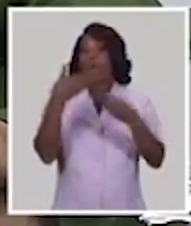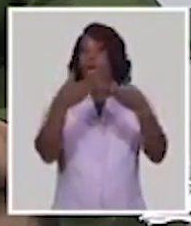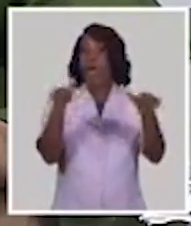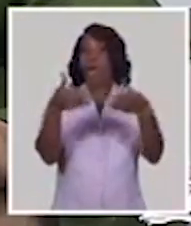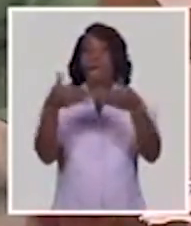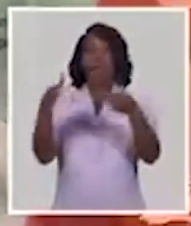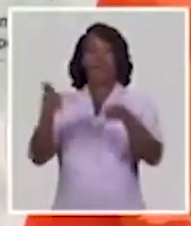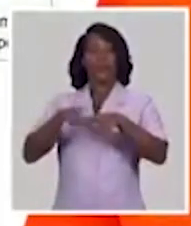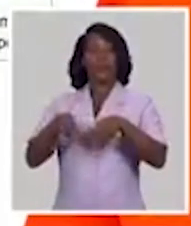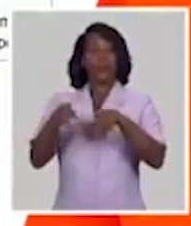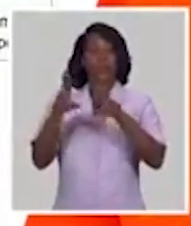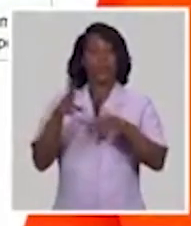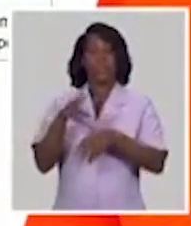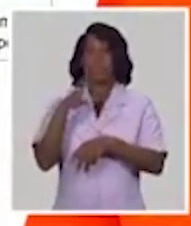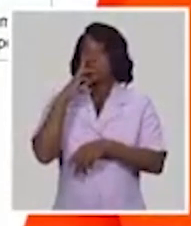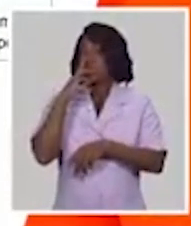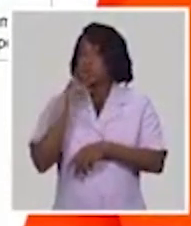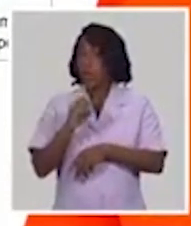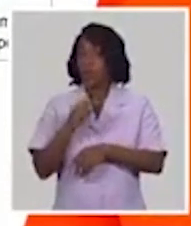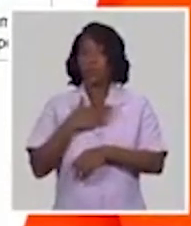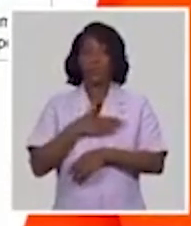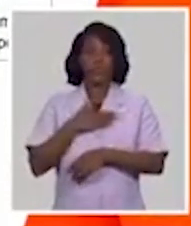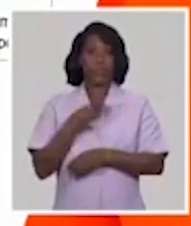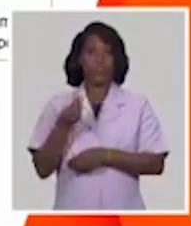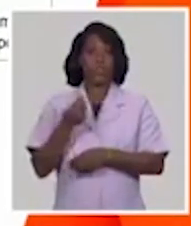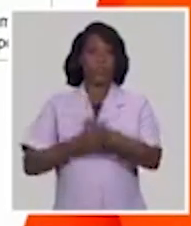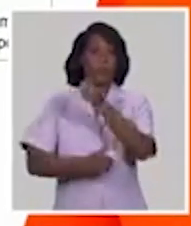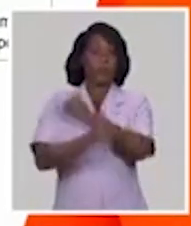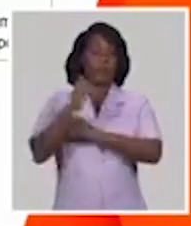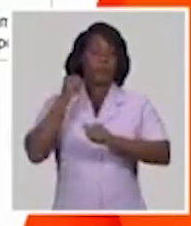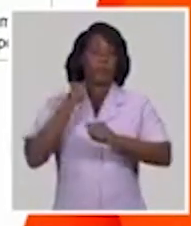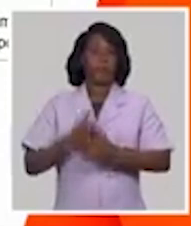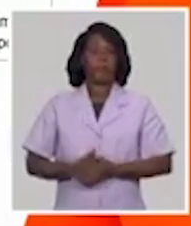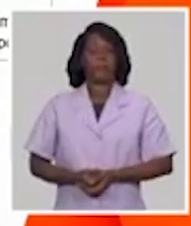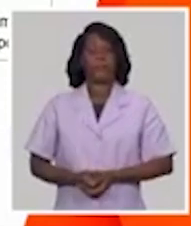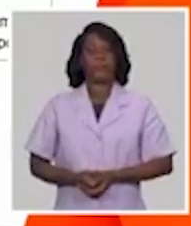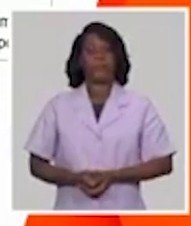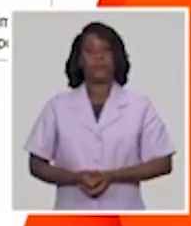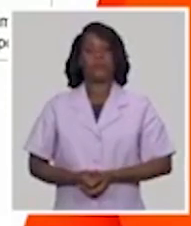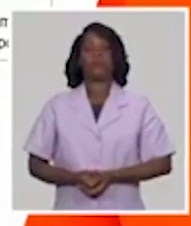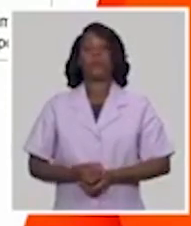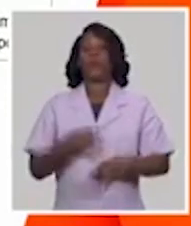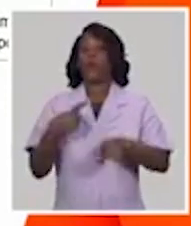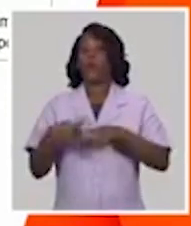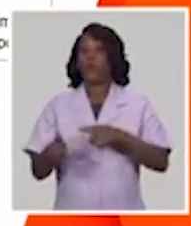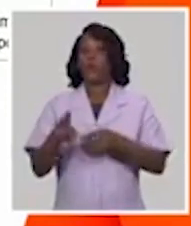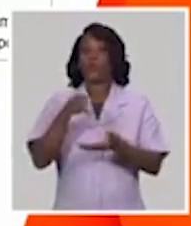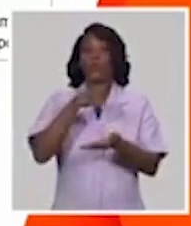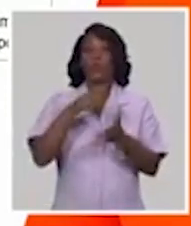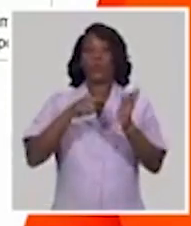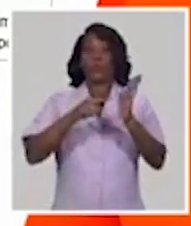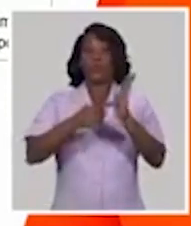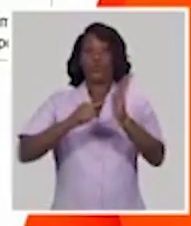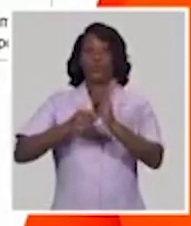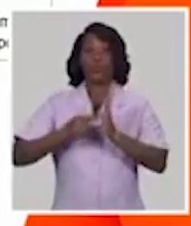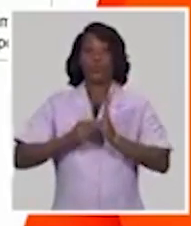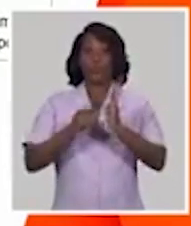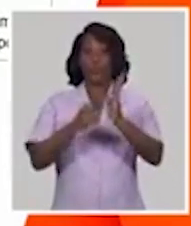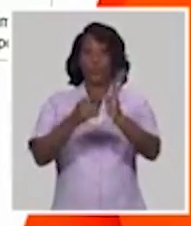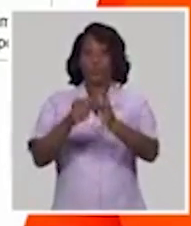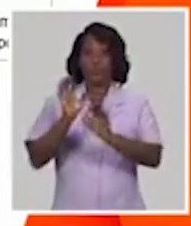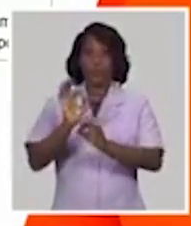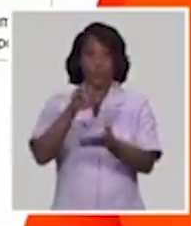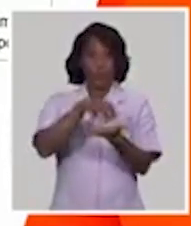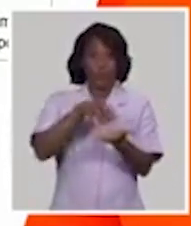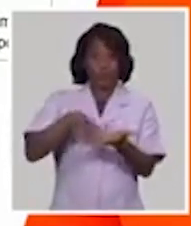Y autorizar el modelo de actuación, el de los 12 puntos de control de entrada a la ciudad, de estas prohibiciones. O sea,